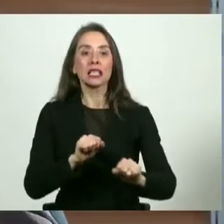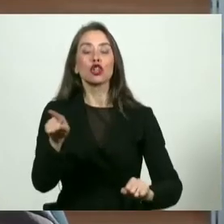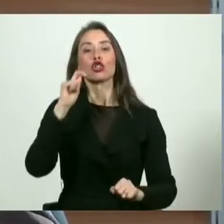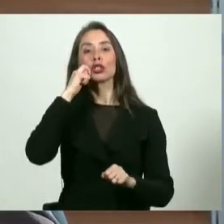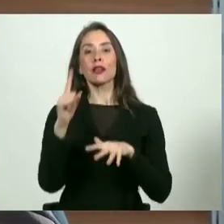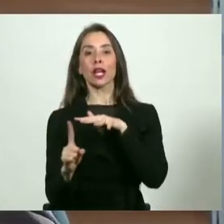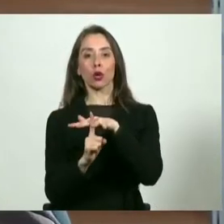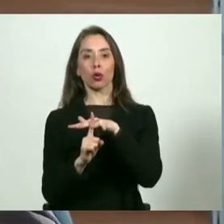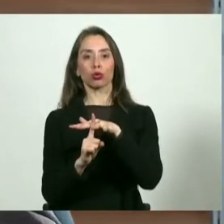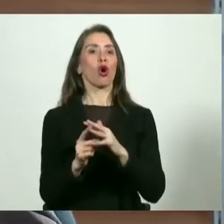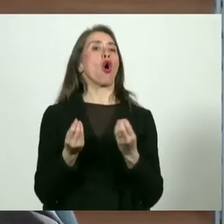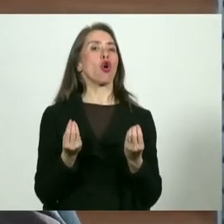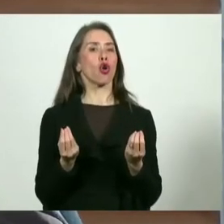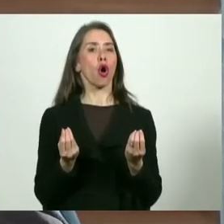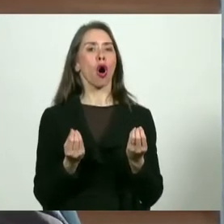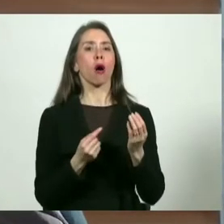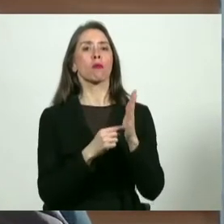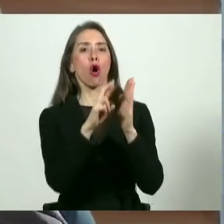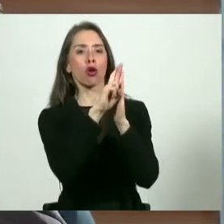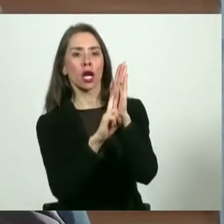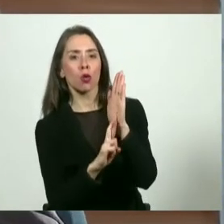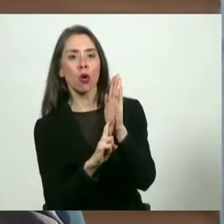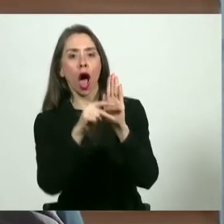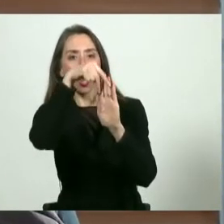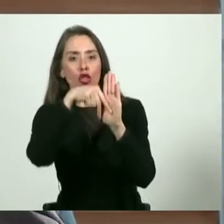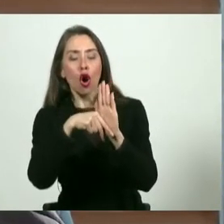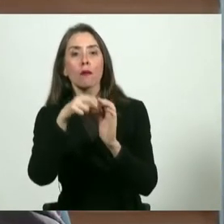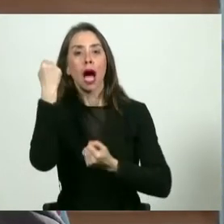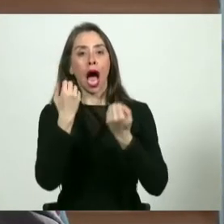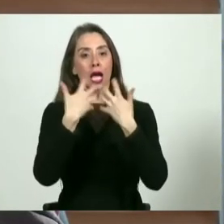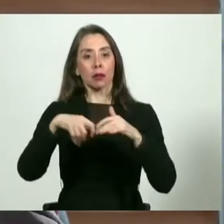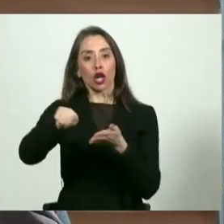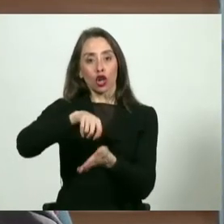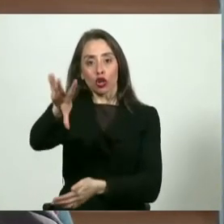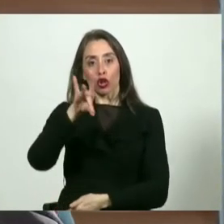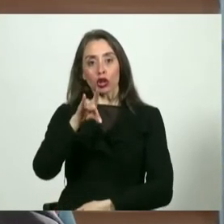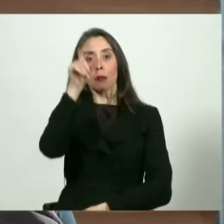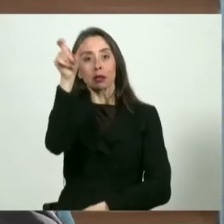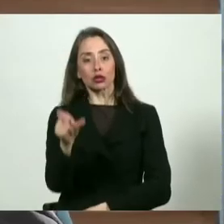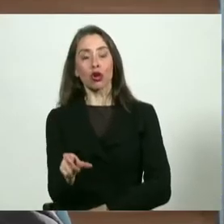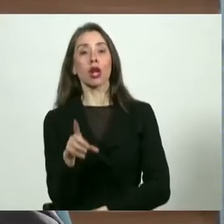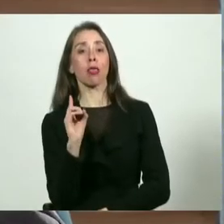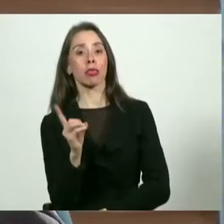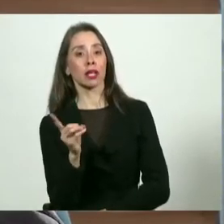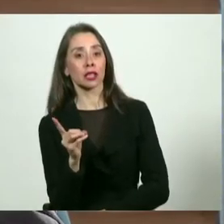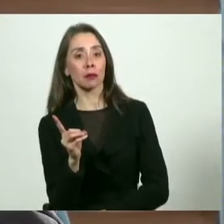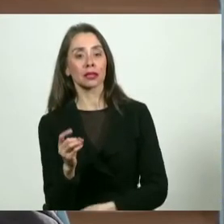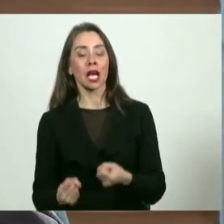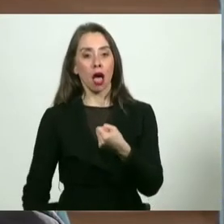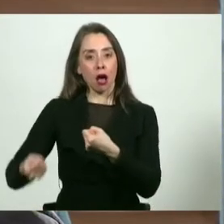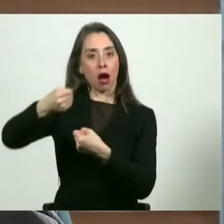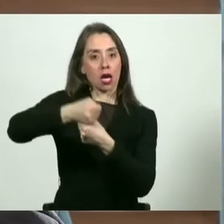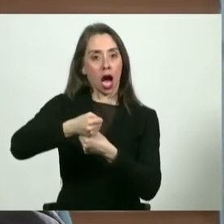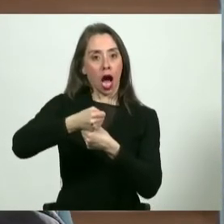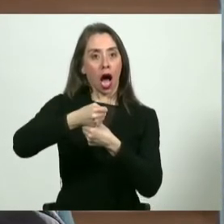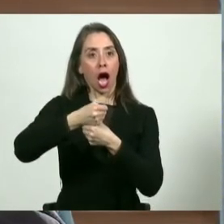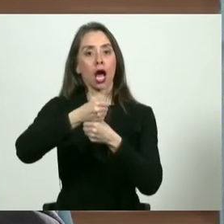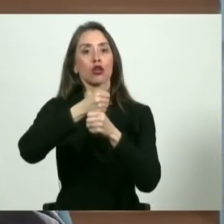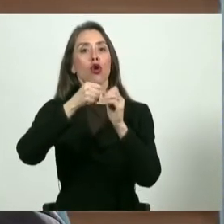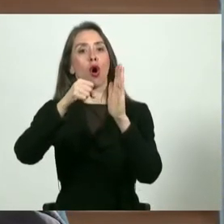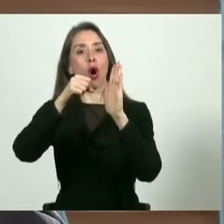Muchas gracias. Mi nombre es Gustavo de Cara. Me gustaría dirigirme a los señores parlamentarios sobre la ley de cuota que habla